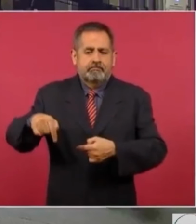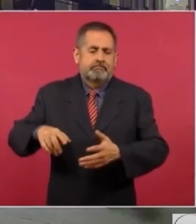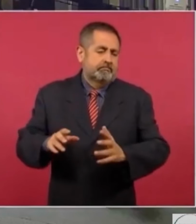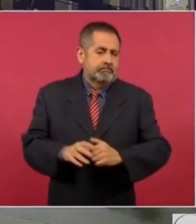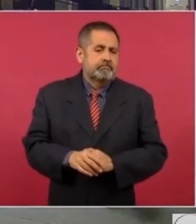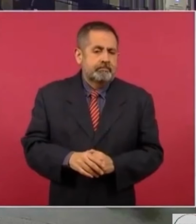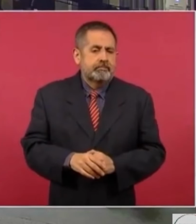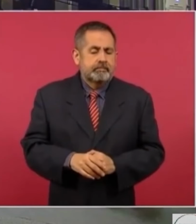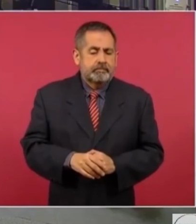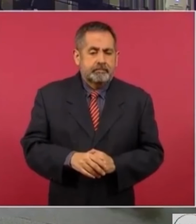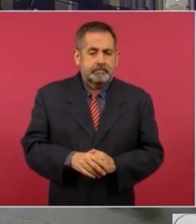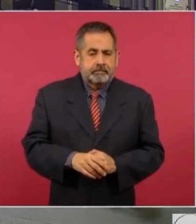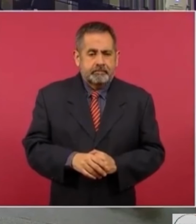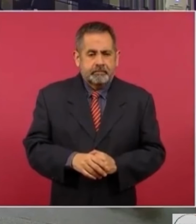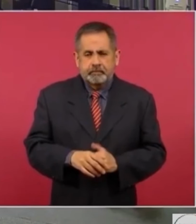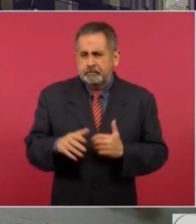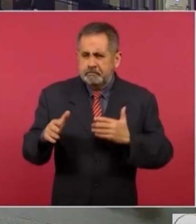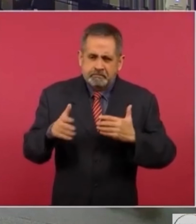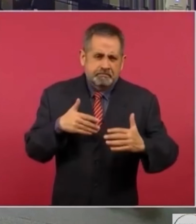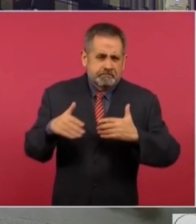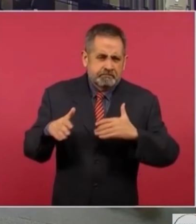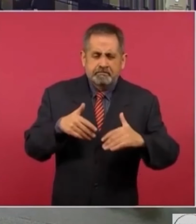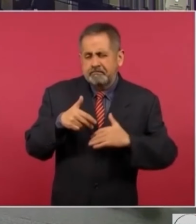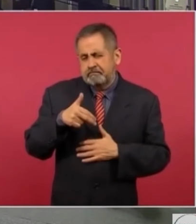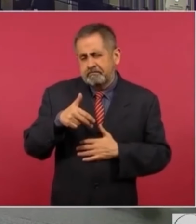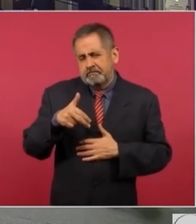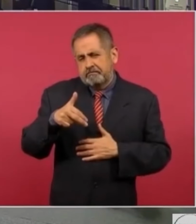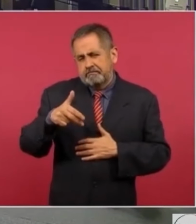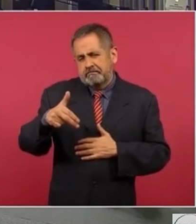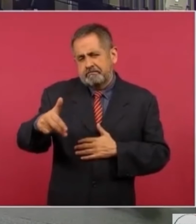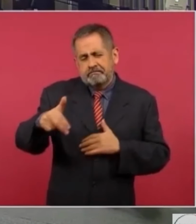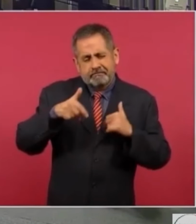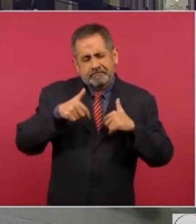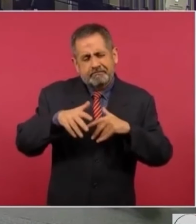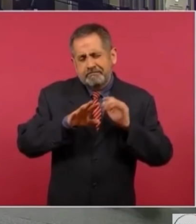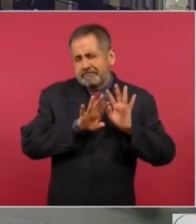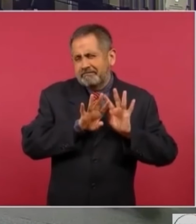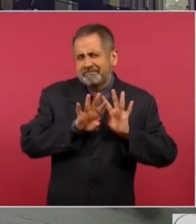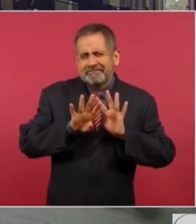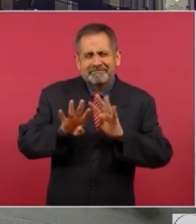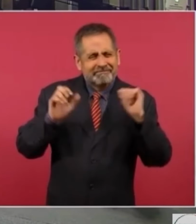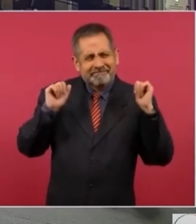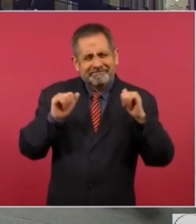y ya caminamos hasta llegar al Zócalo.